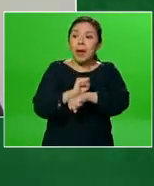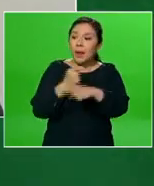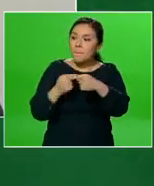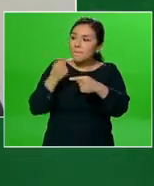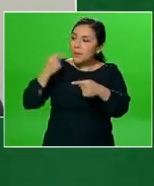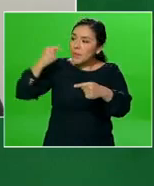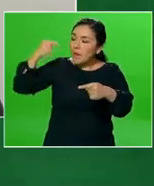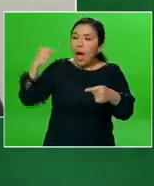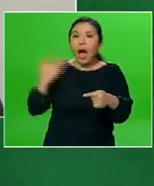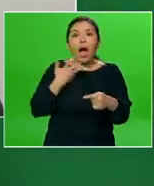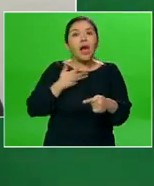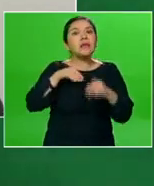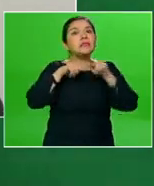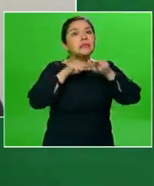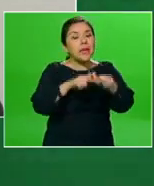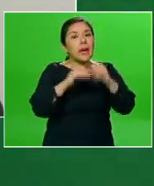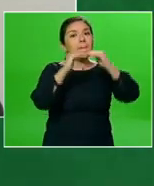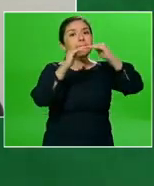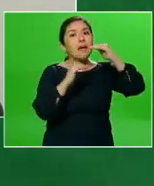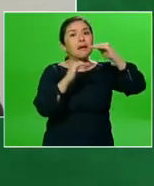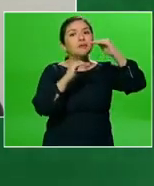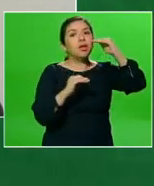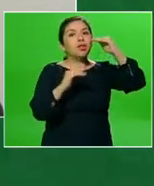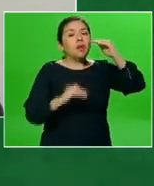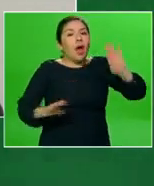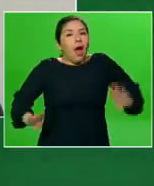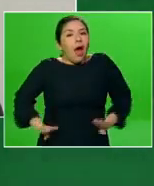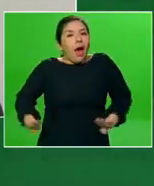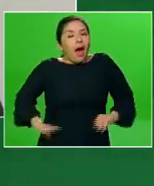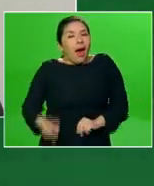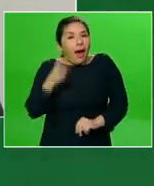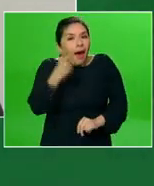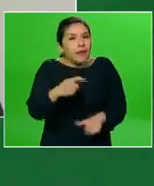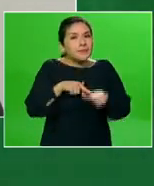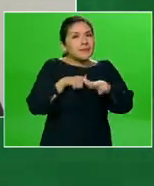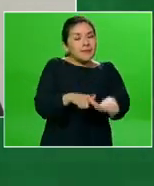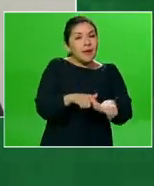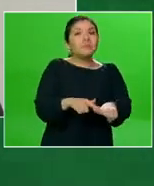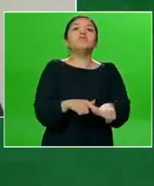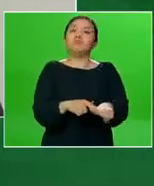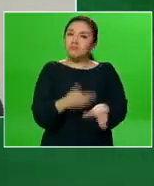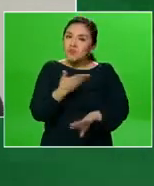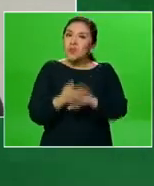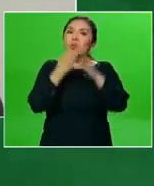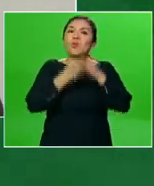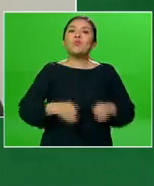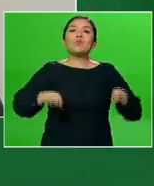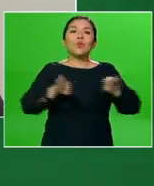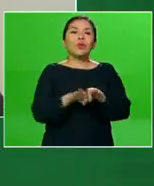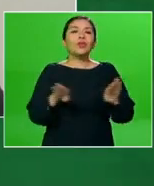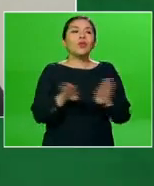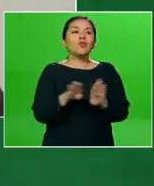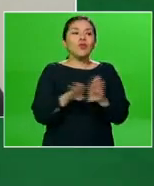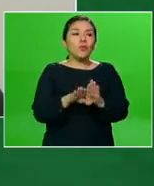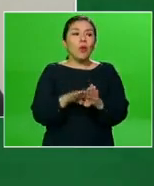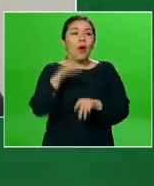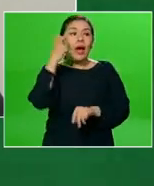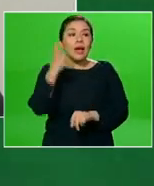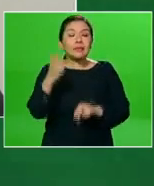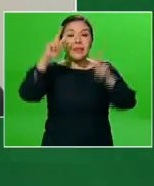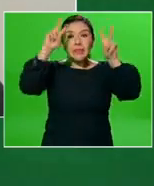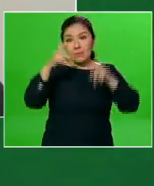descenso es decir se mantiene esta tendencia descendente esas son buenas noticias para efectos del comportamiento